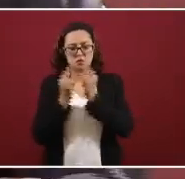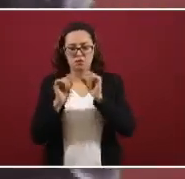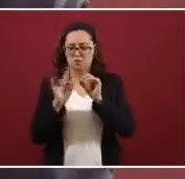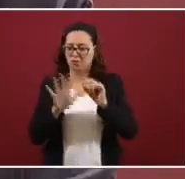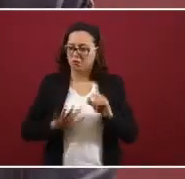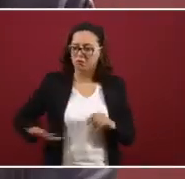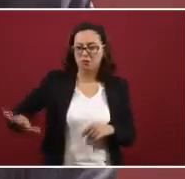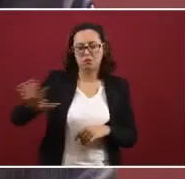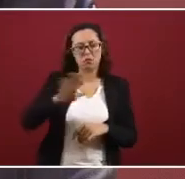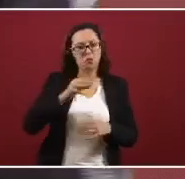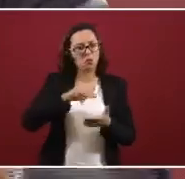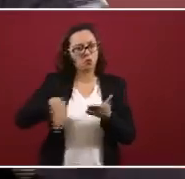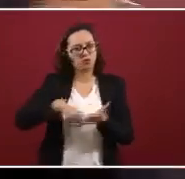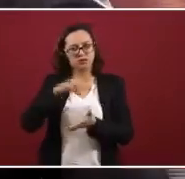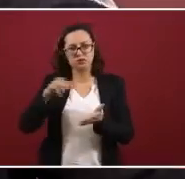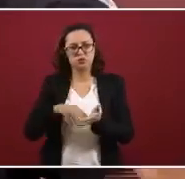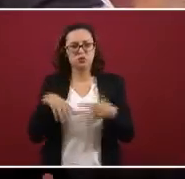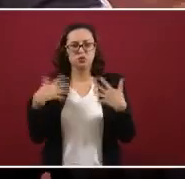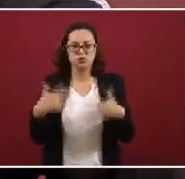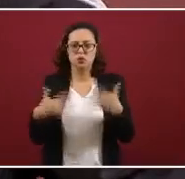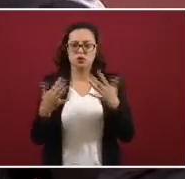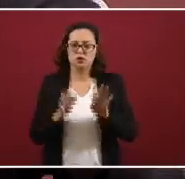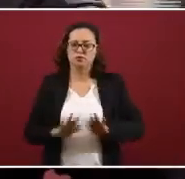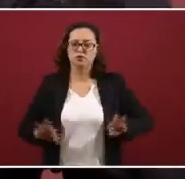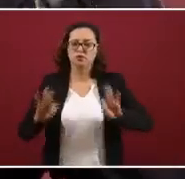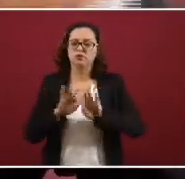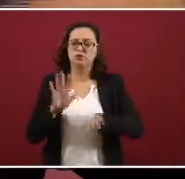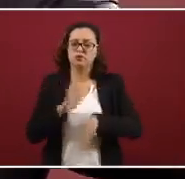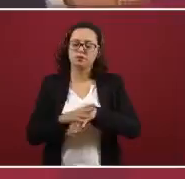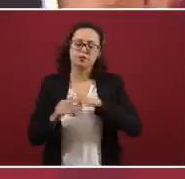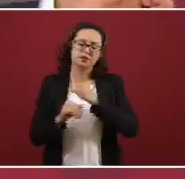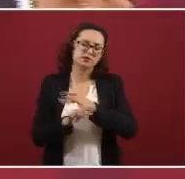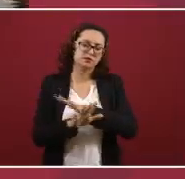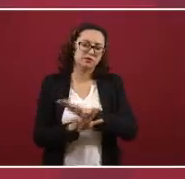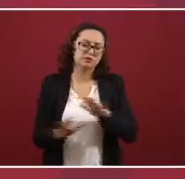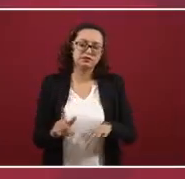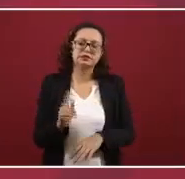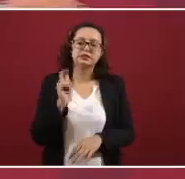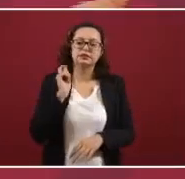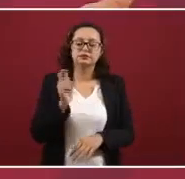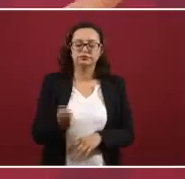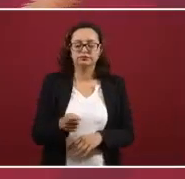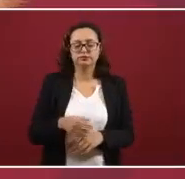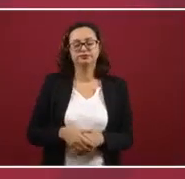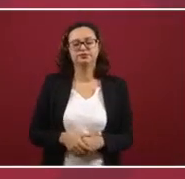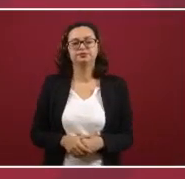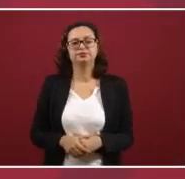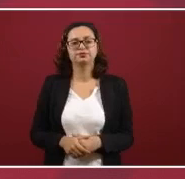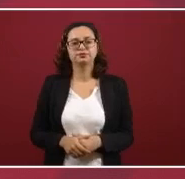región. Para dar más información, ahí hay